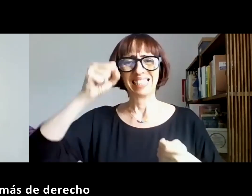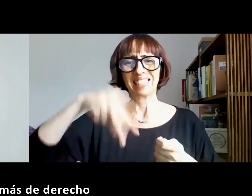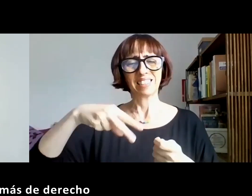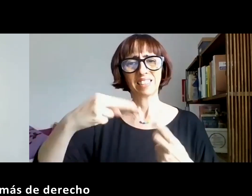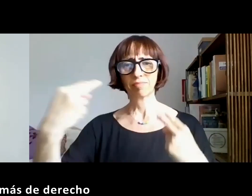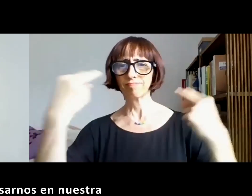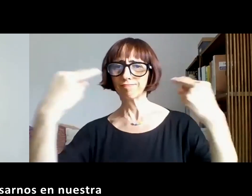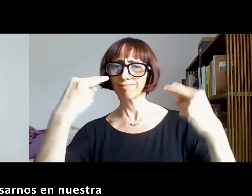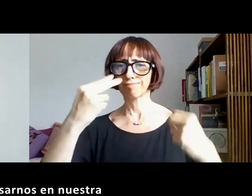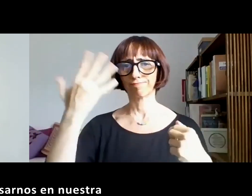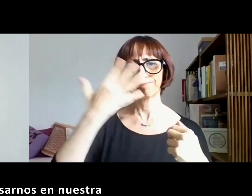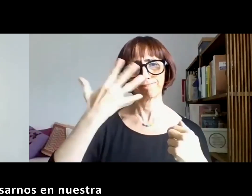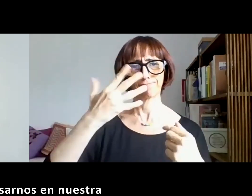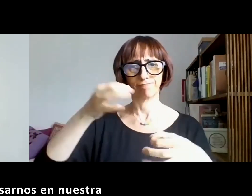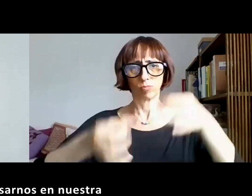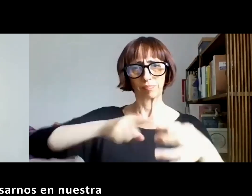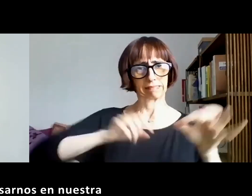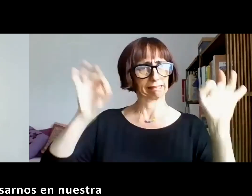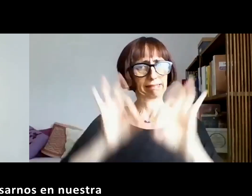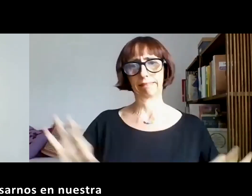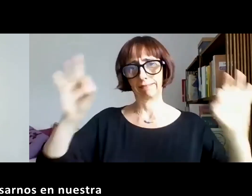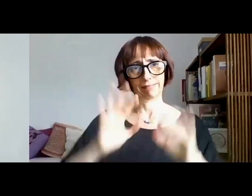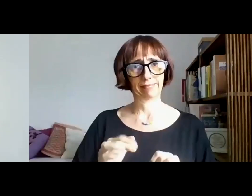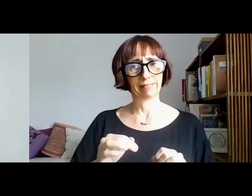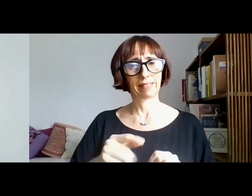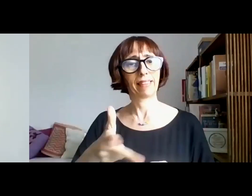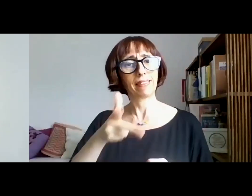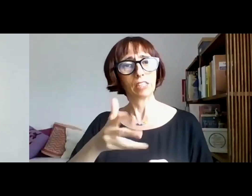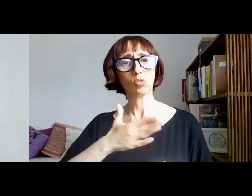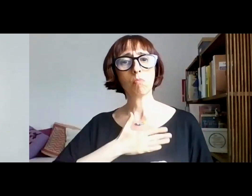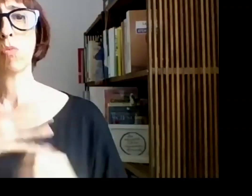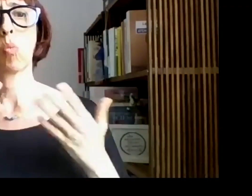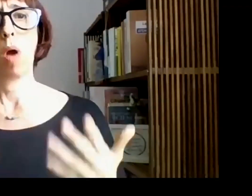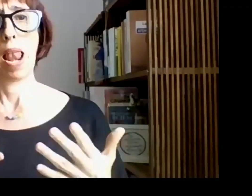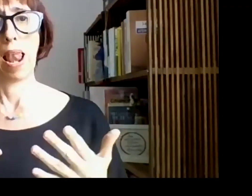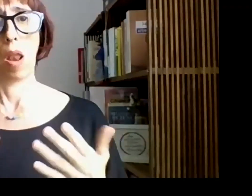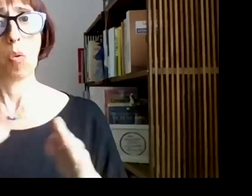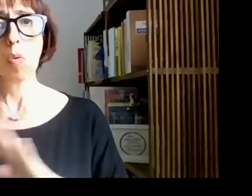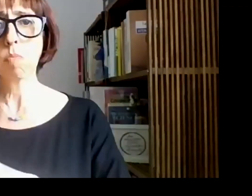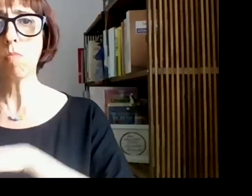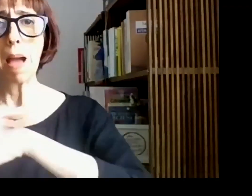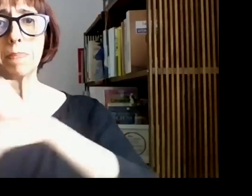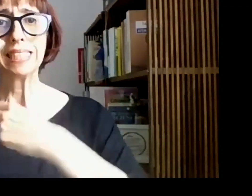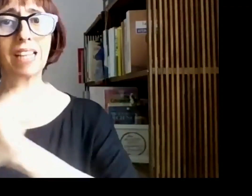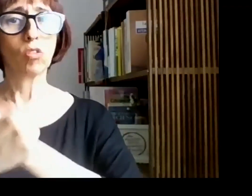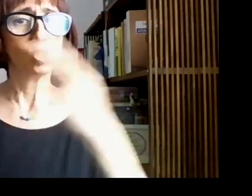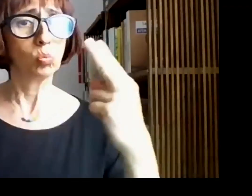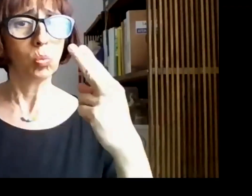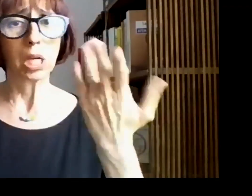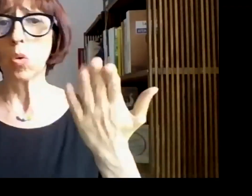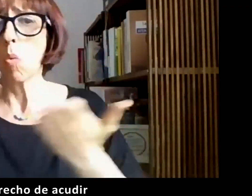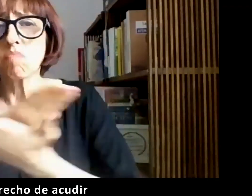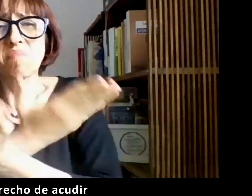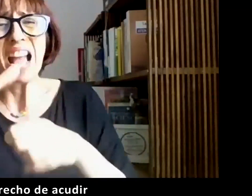a expresarnos en nuestra lengua natural sin ningún tipo de juicio hacia nosotras, derecho